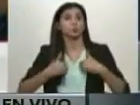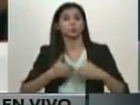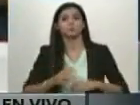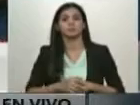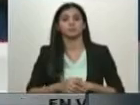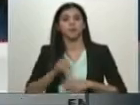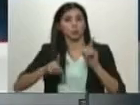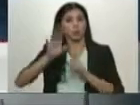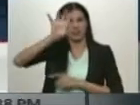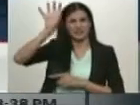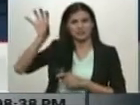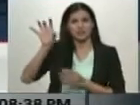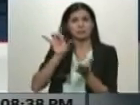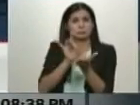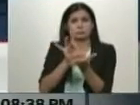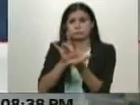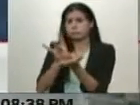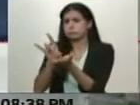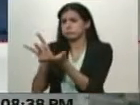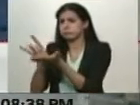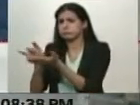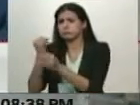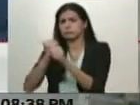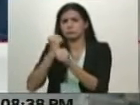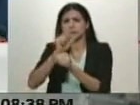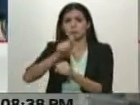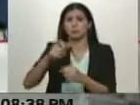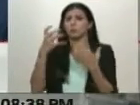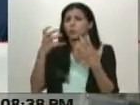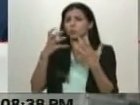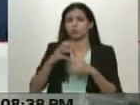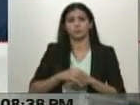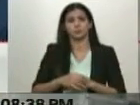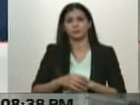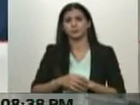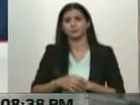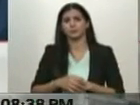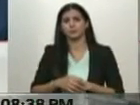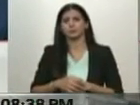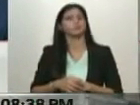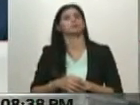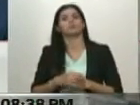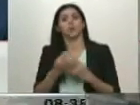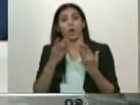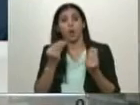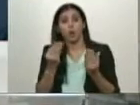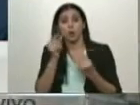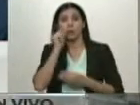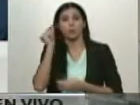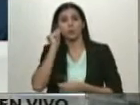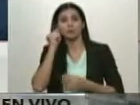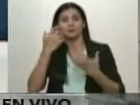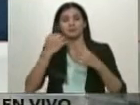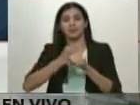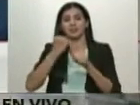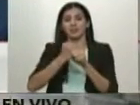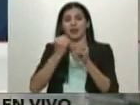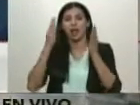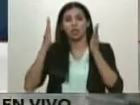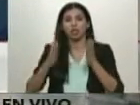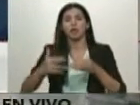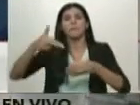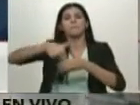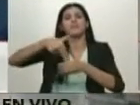despedido miles de trabajadores, Eulogio del Pino, trabajadores y trabajadoras de PDVSA, por favor,